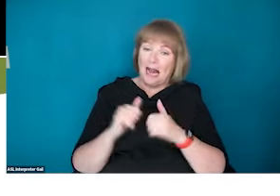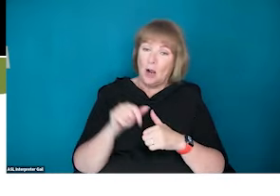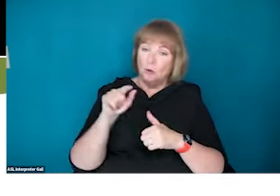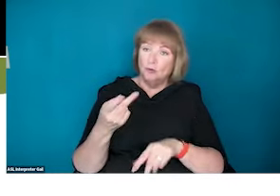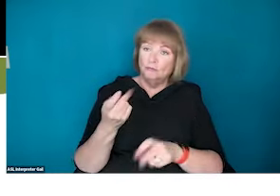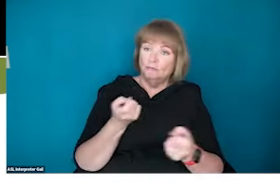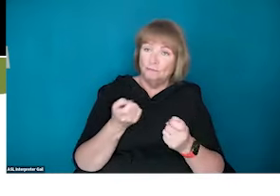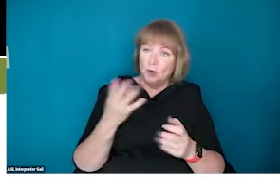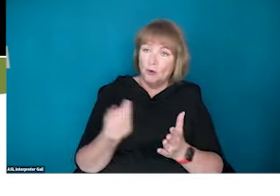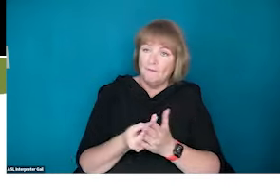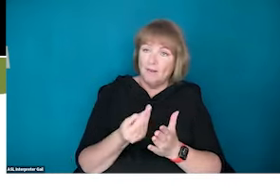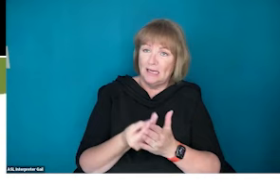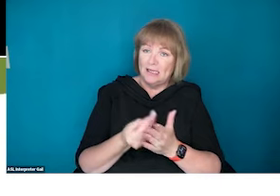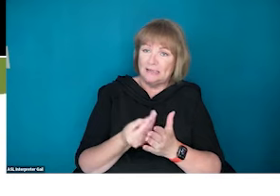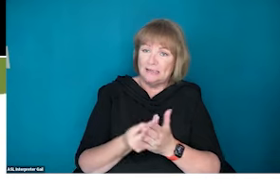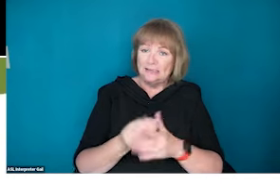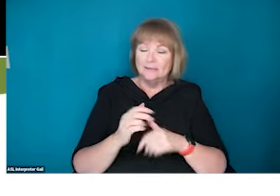una cuenta de banco.